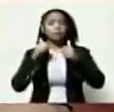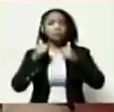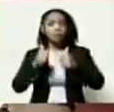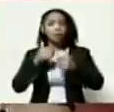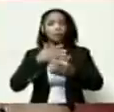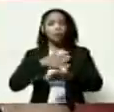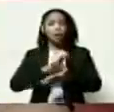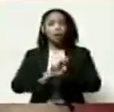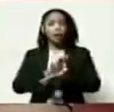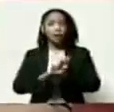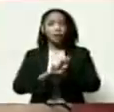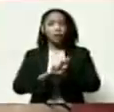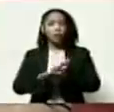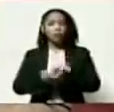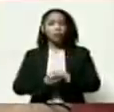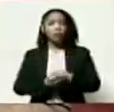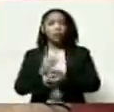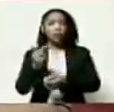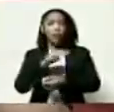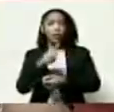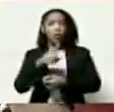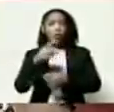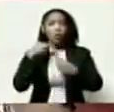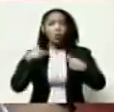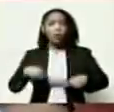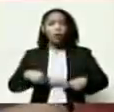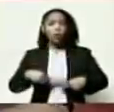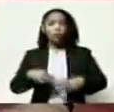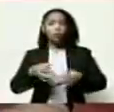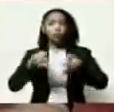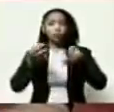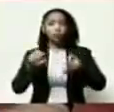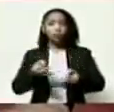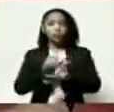como deben terminar las cosas entre los seres humanos, civilizadamente.